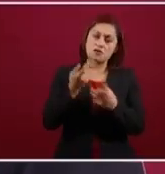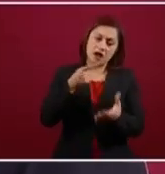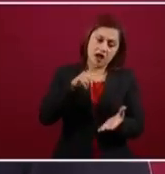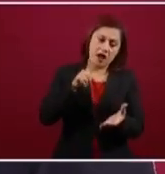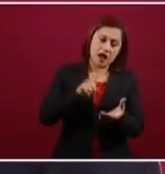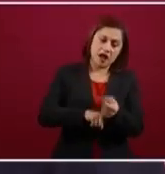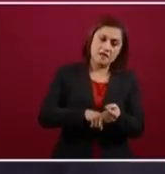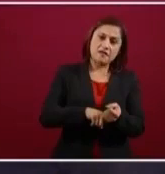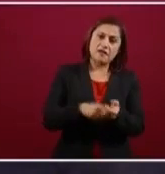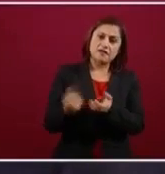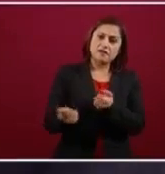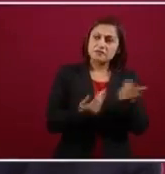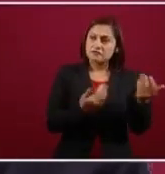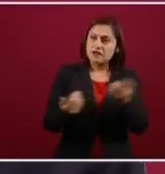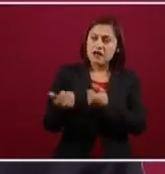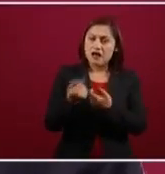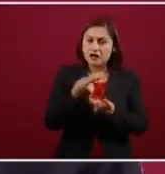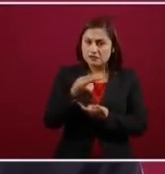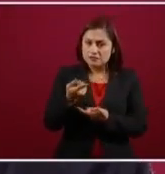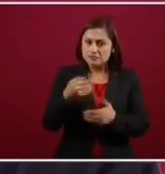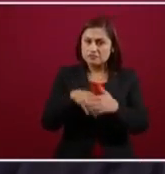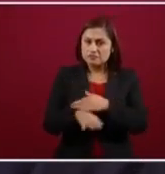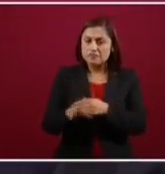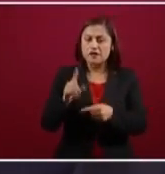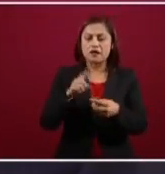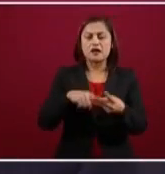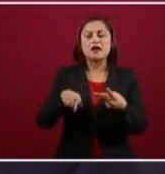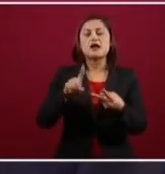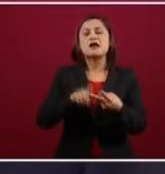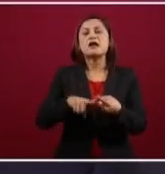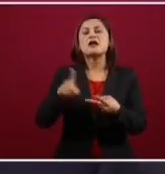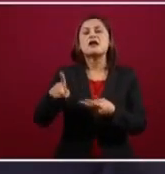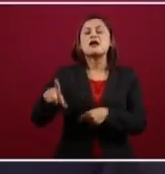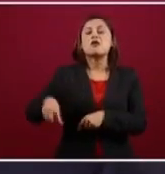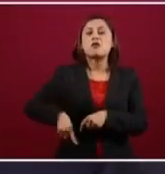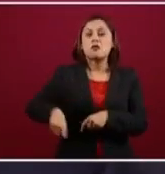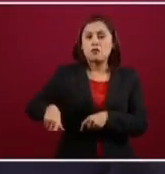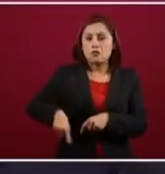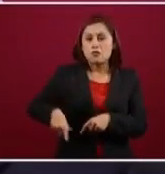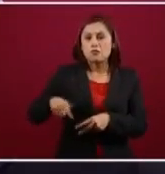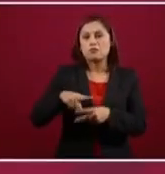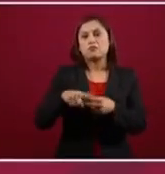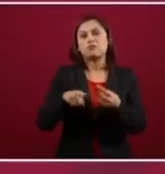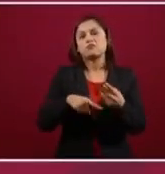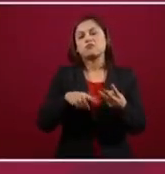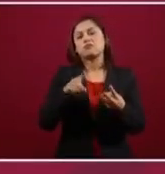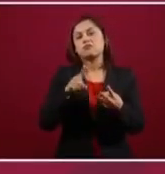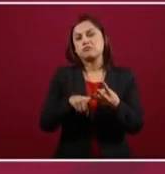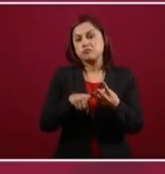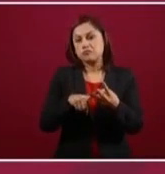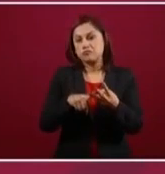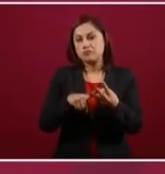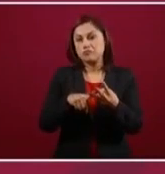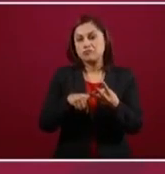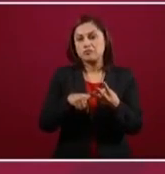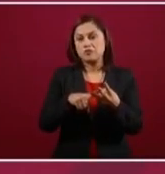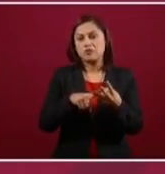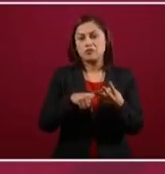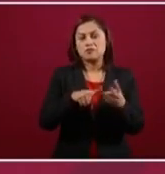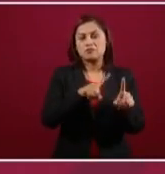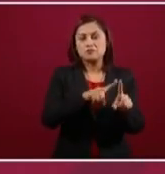migración, como estamos limpiando gobernación, como estamos limpiando